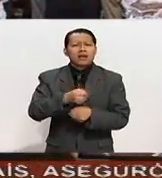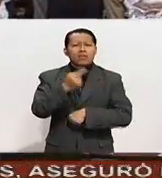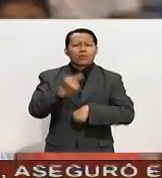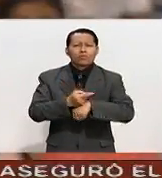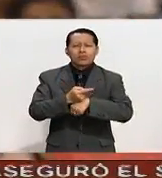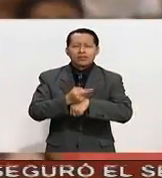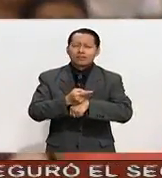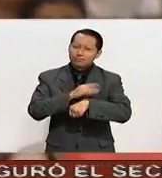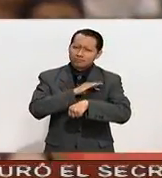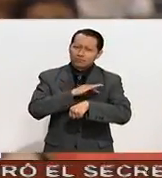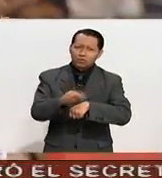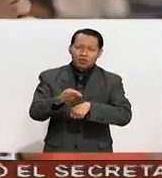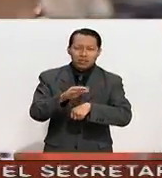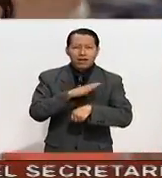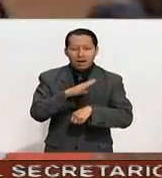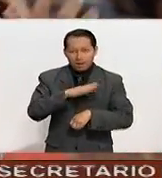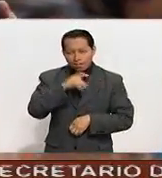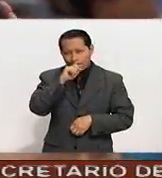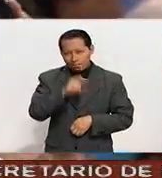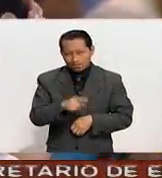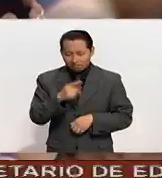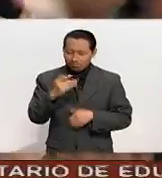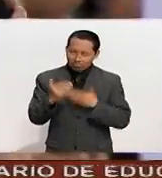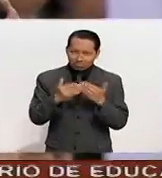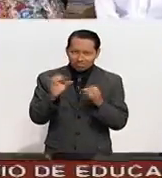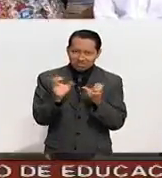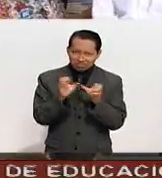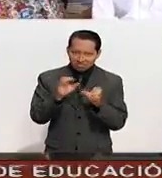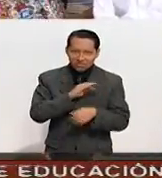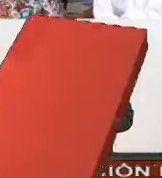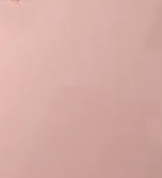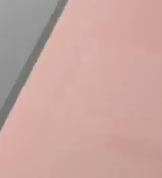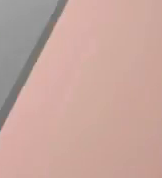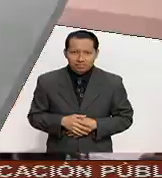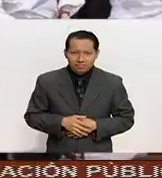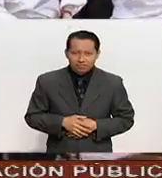para poder terminar los estudios, nunca es tarde.